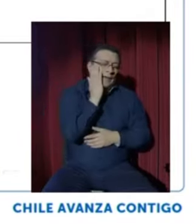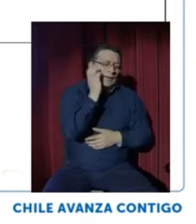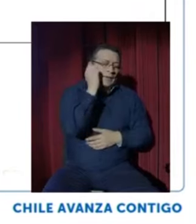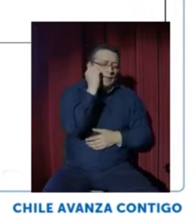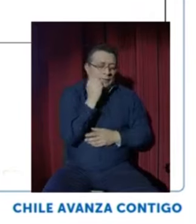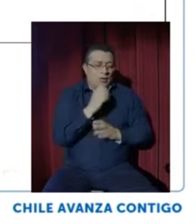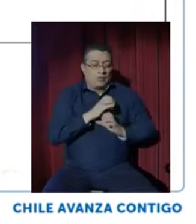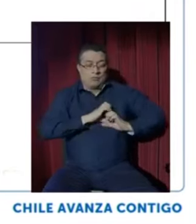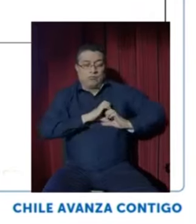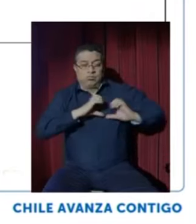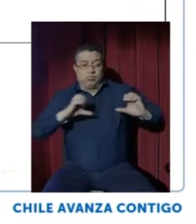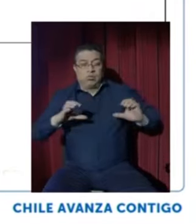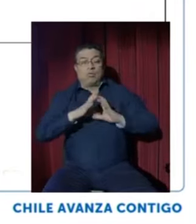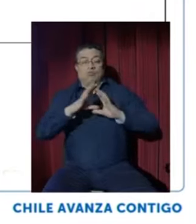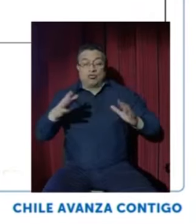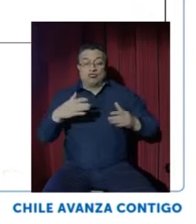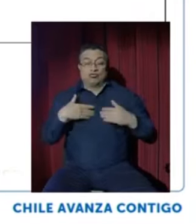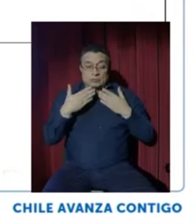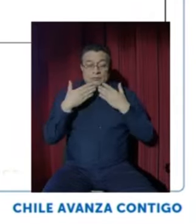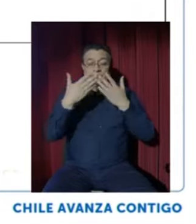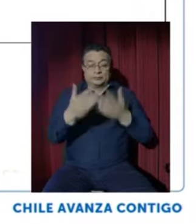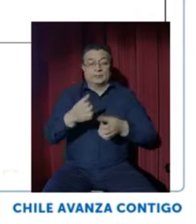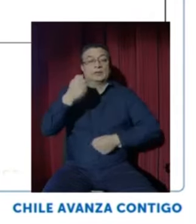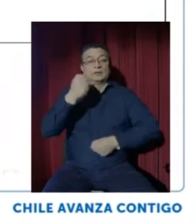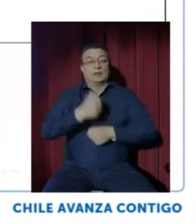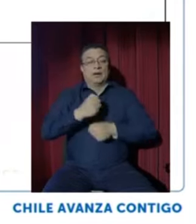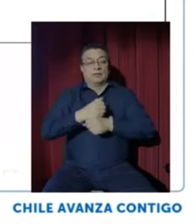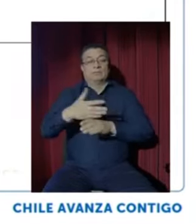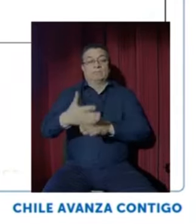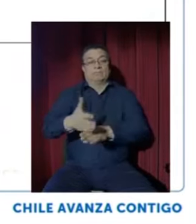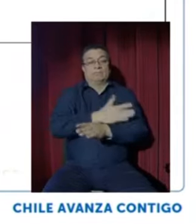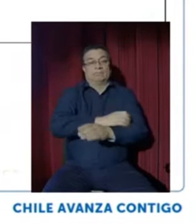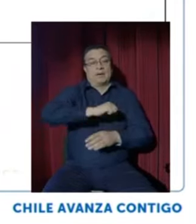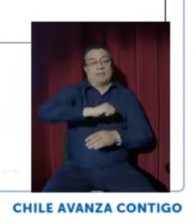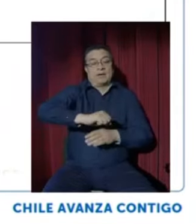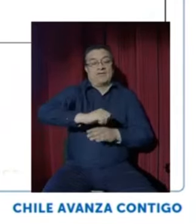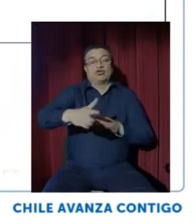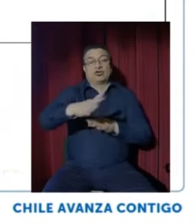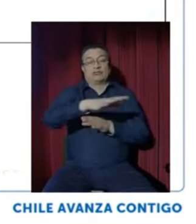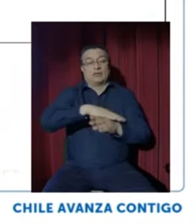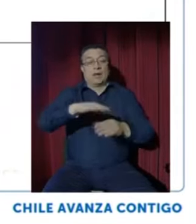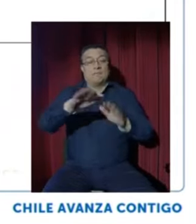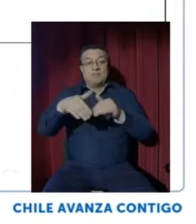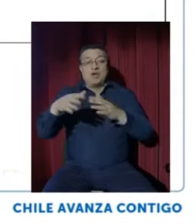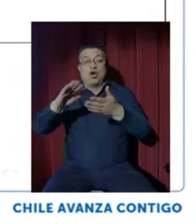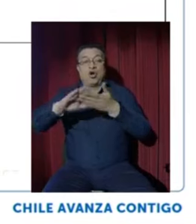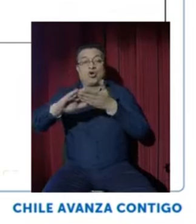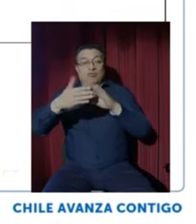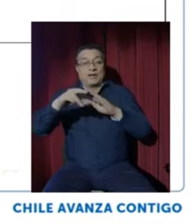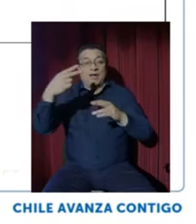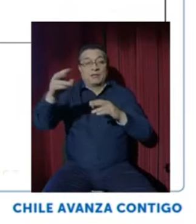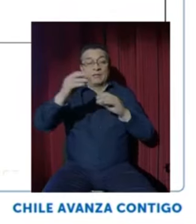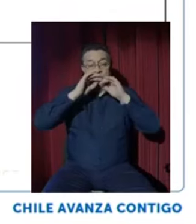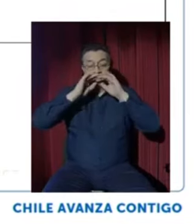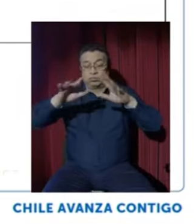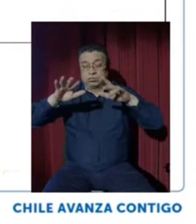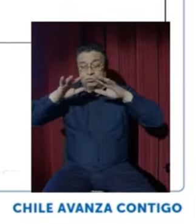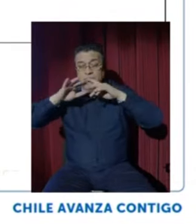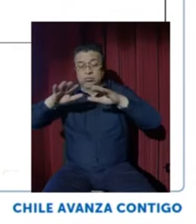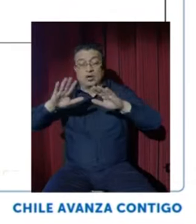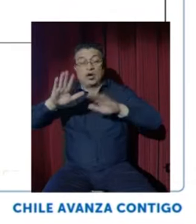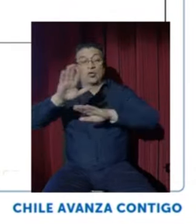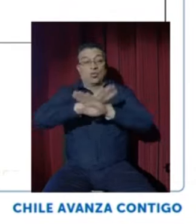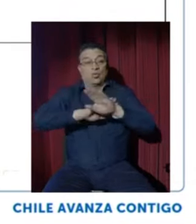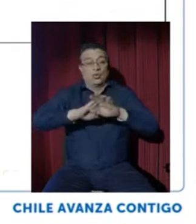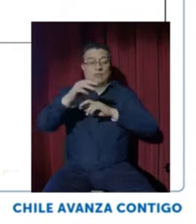corazón este entregan esta labor de prevención muchas veces en sus mismas comunidades apoyando el cuidado también del